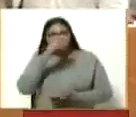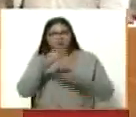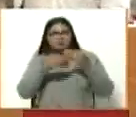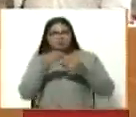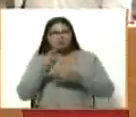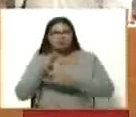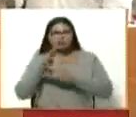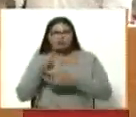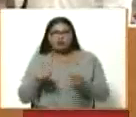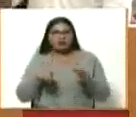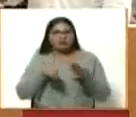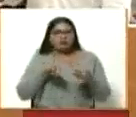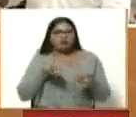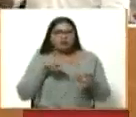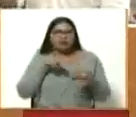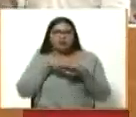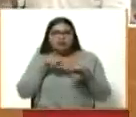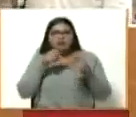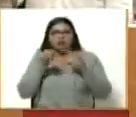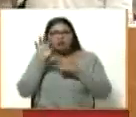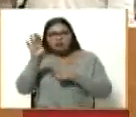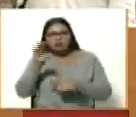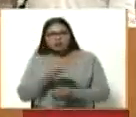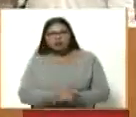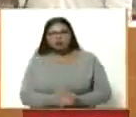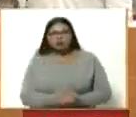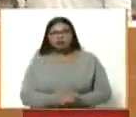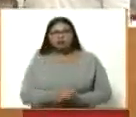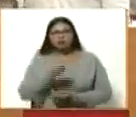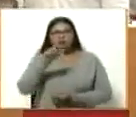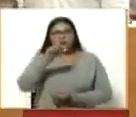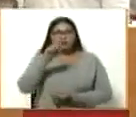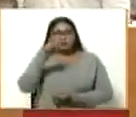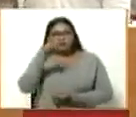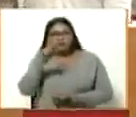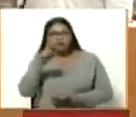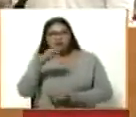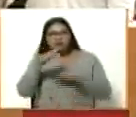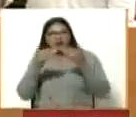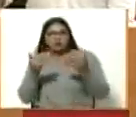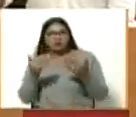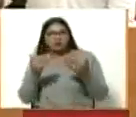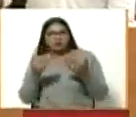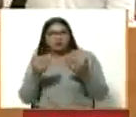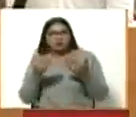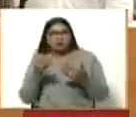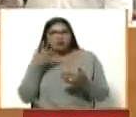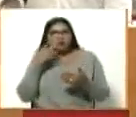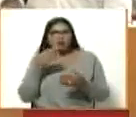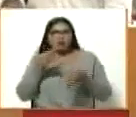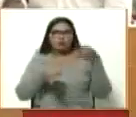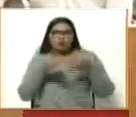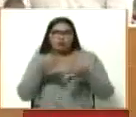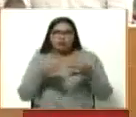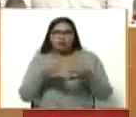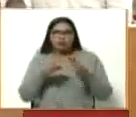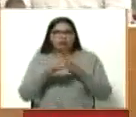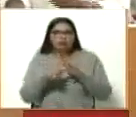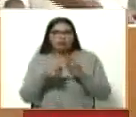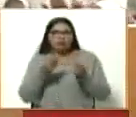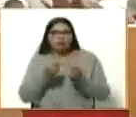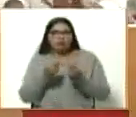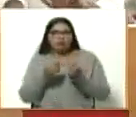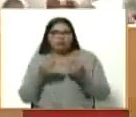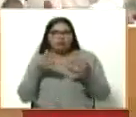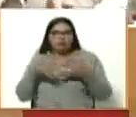uso de tarjetas de crédito en otros países. Alex Saab no puede estar, digamos, juzgado por lavado de dinero en los Estados Unidos